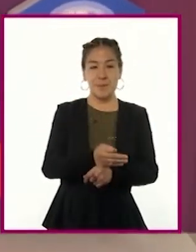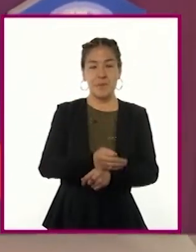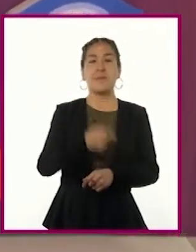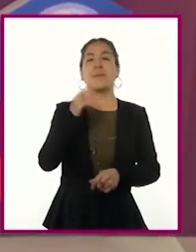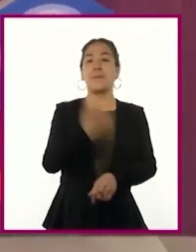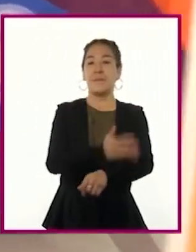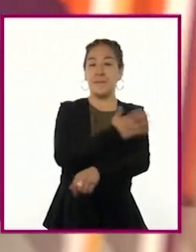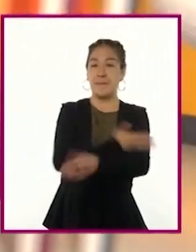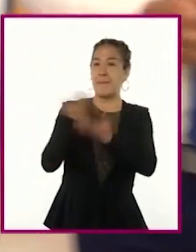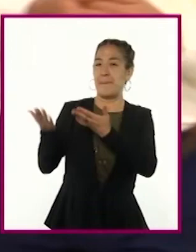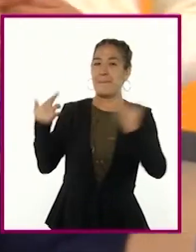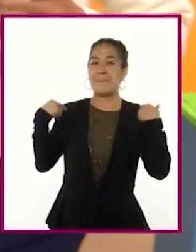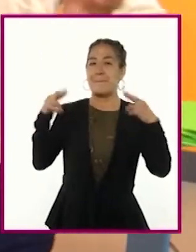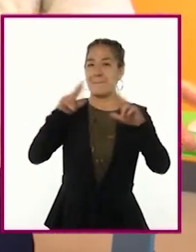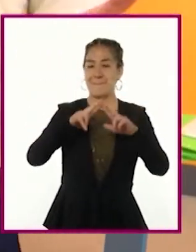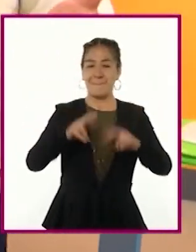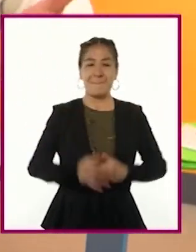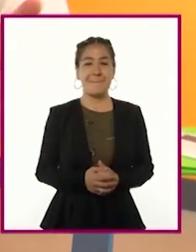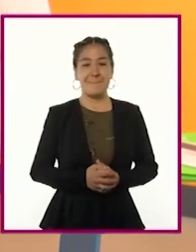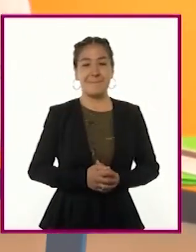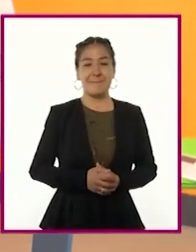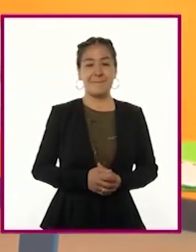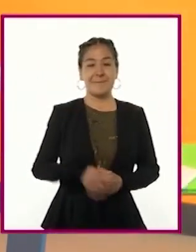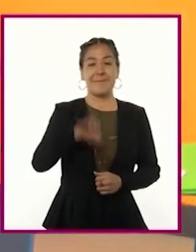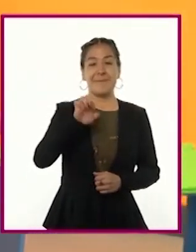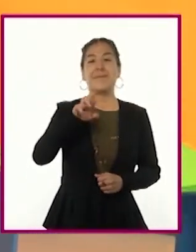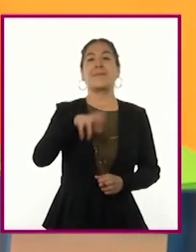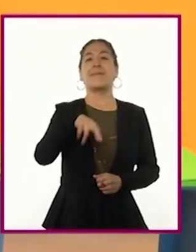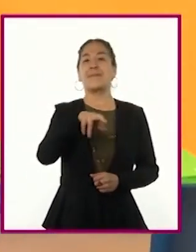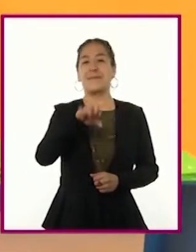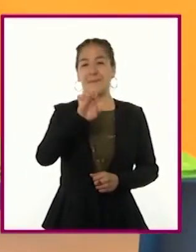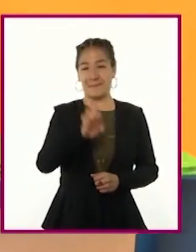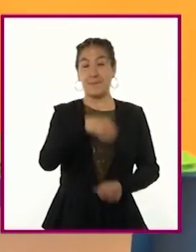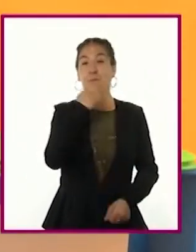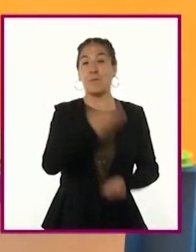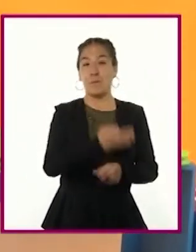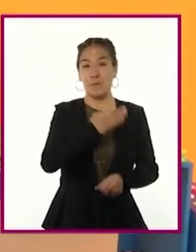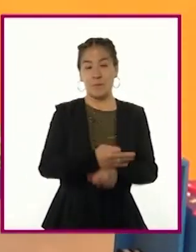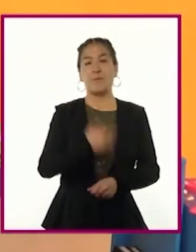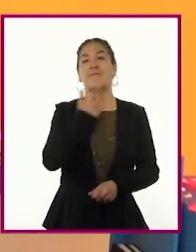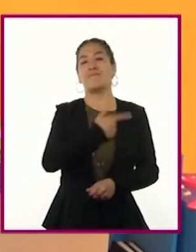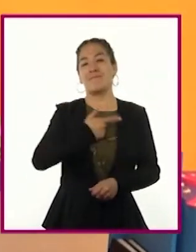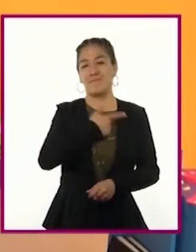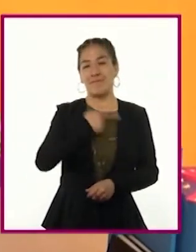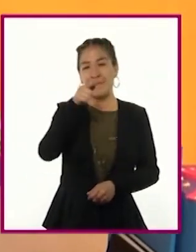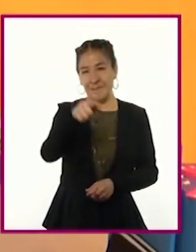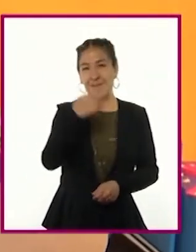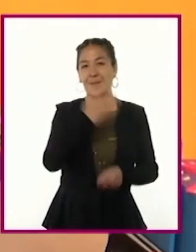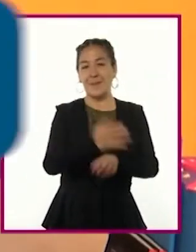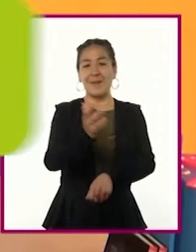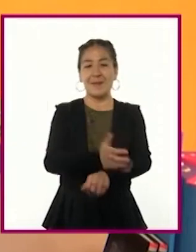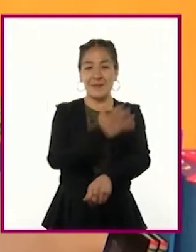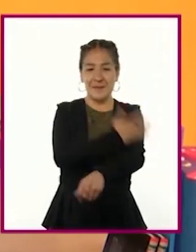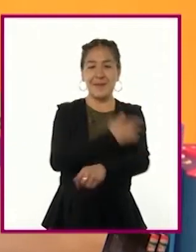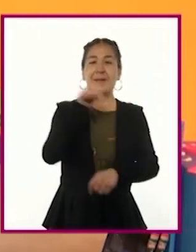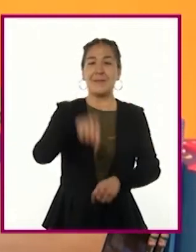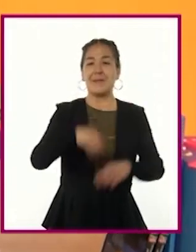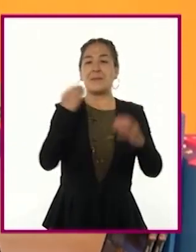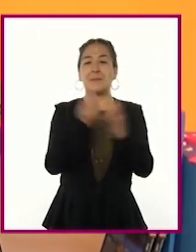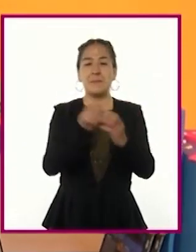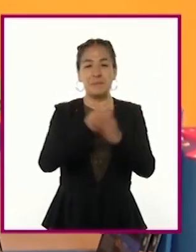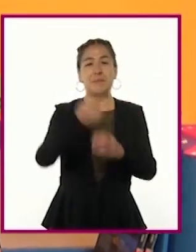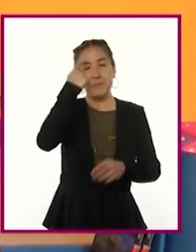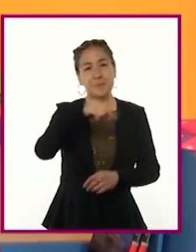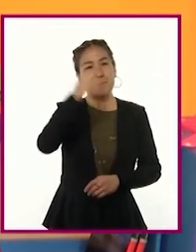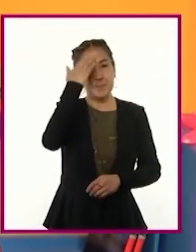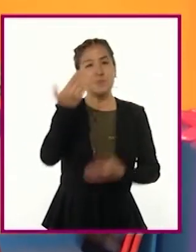en compañía del maestro Enrique Acevedo Herrera, y para nosotros es muy grato saber que nos acompañarán una vez más para